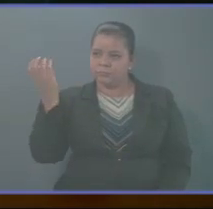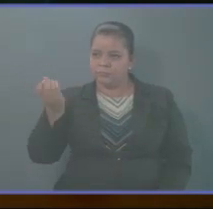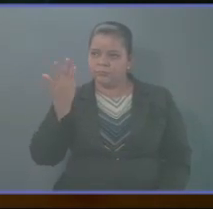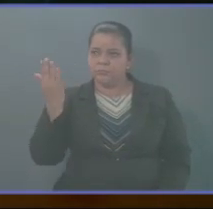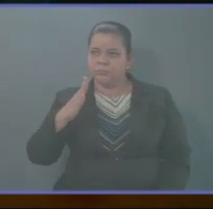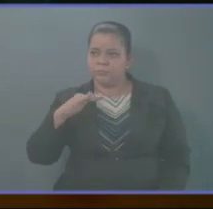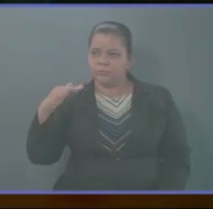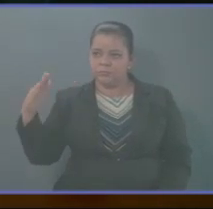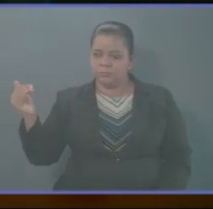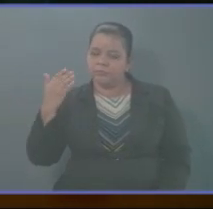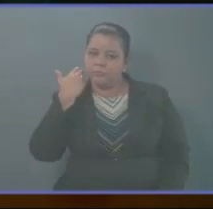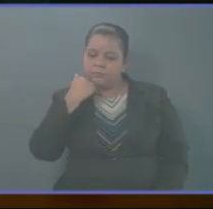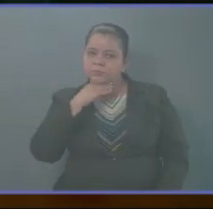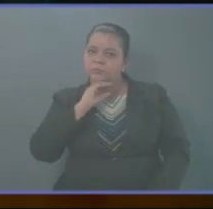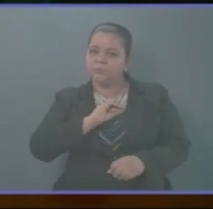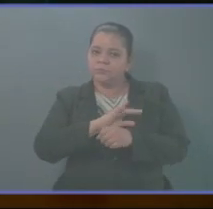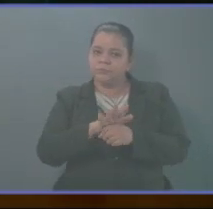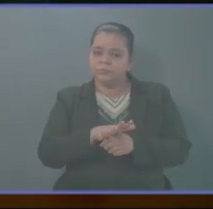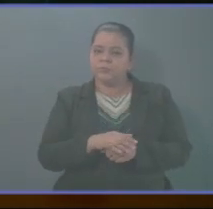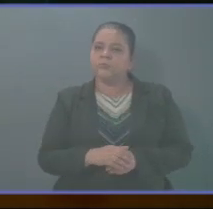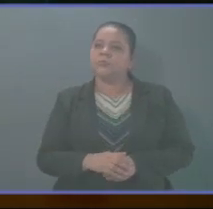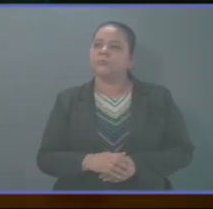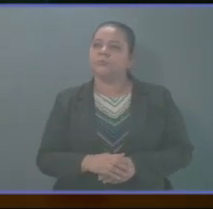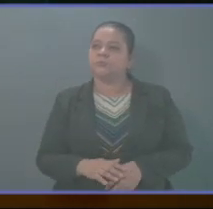por COVID-19.